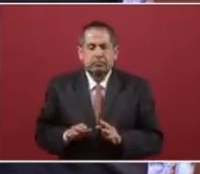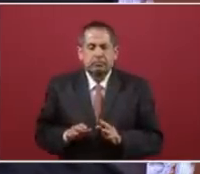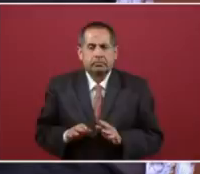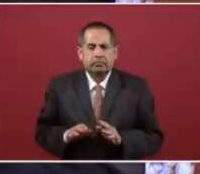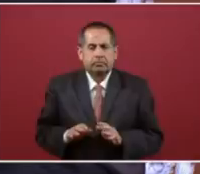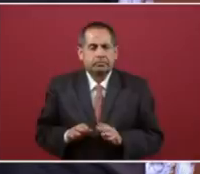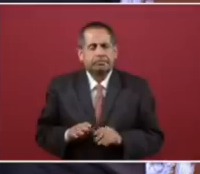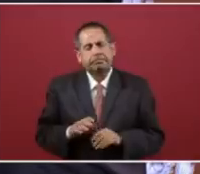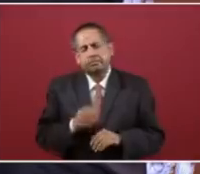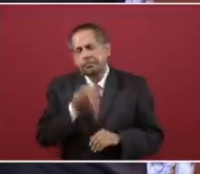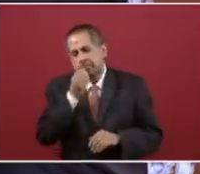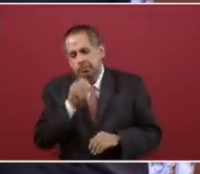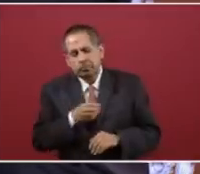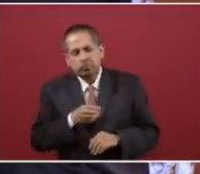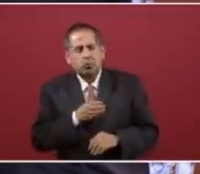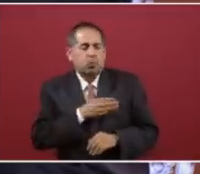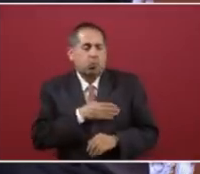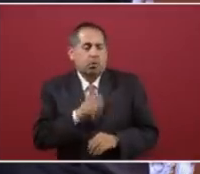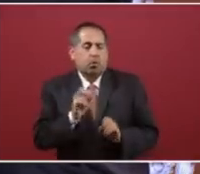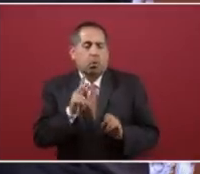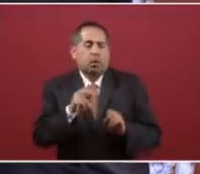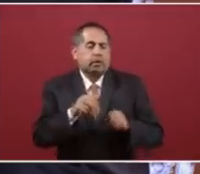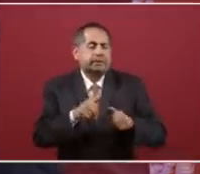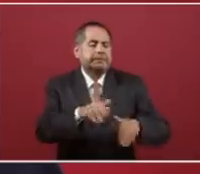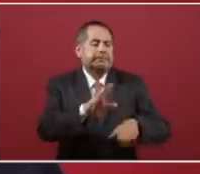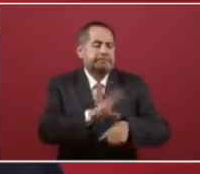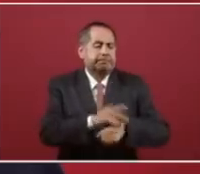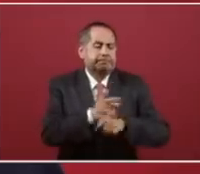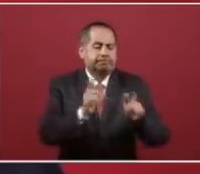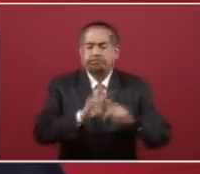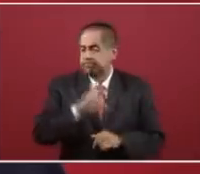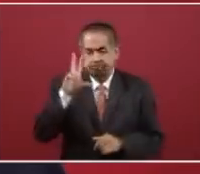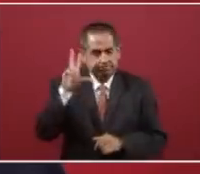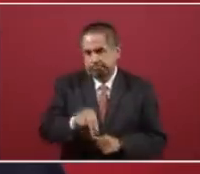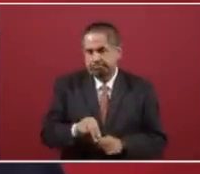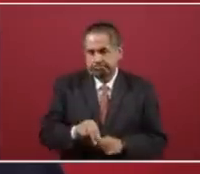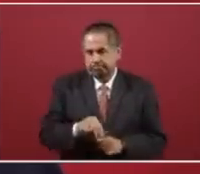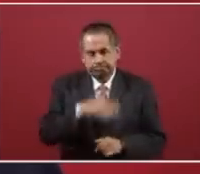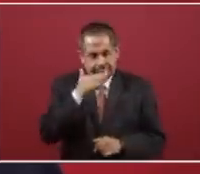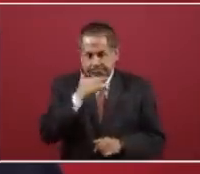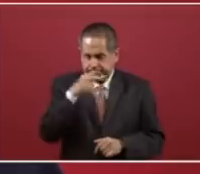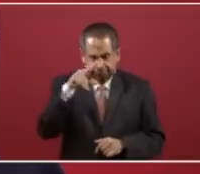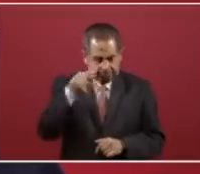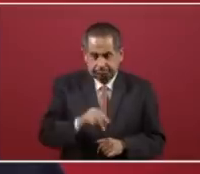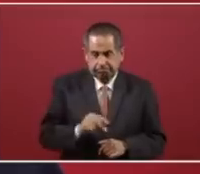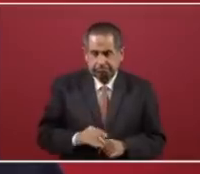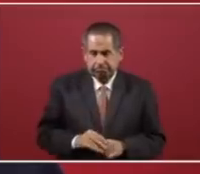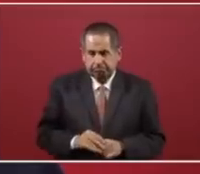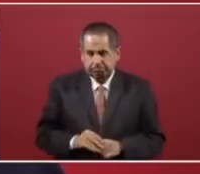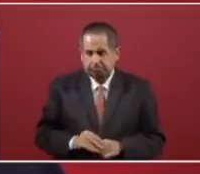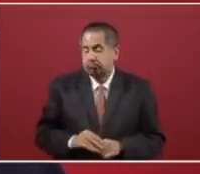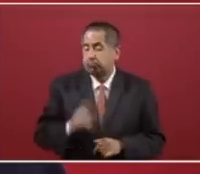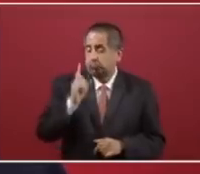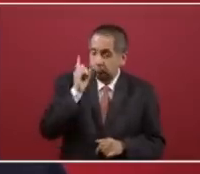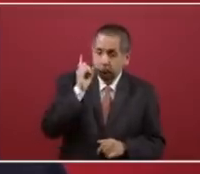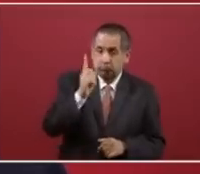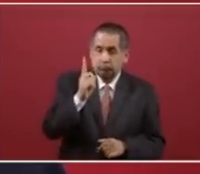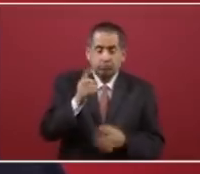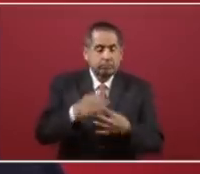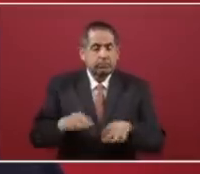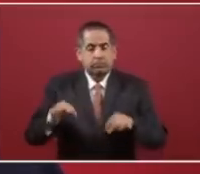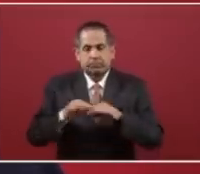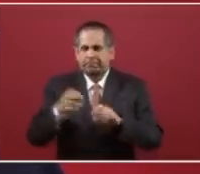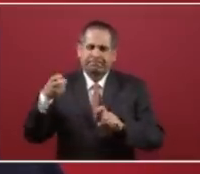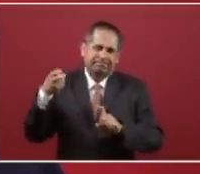tolerancia para la corrupción lo más importante es